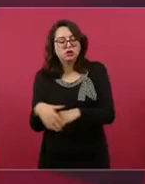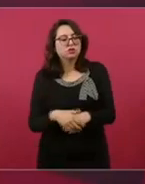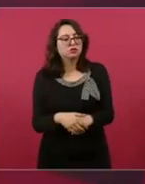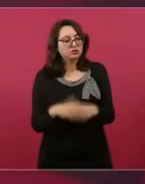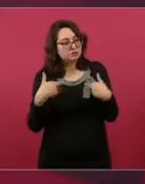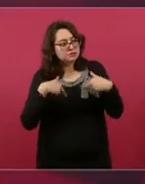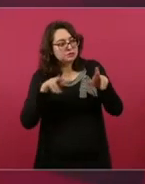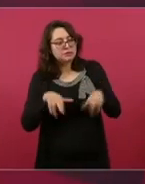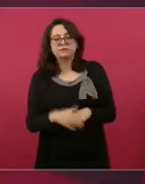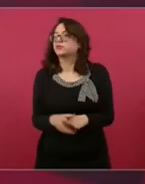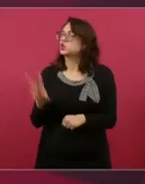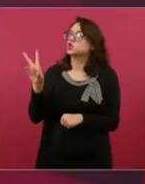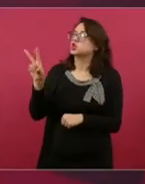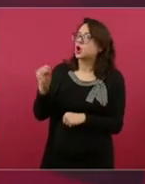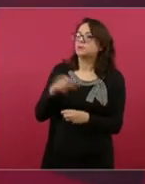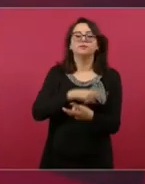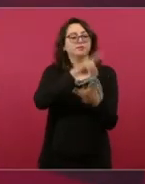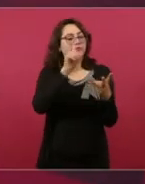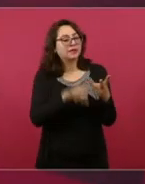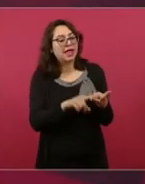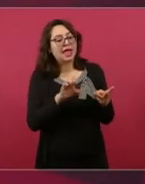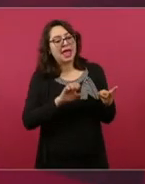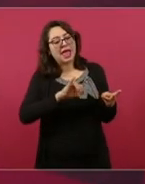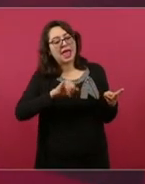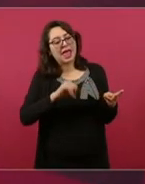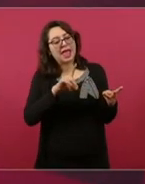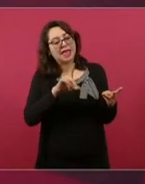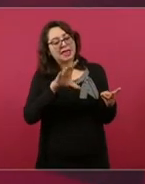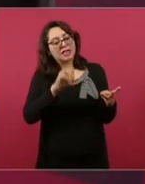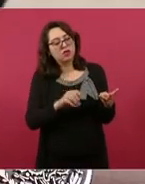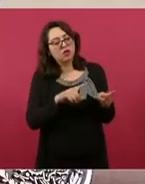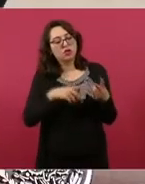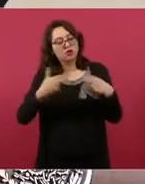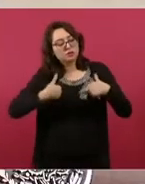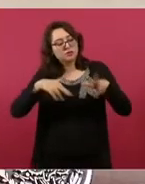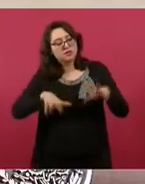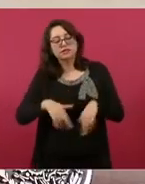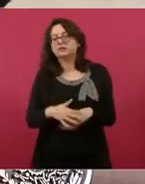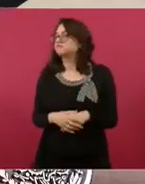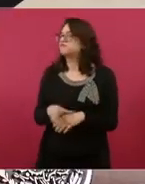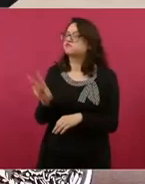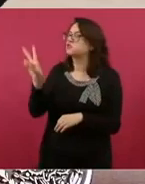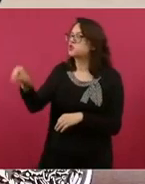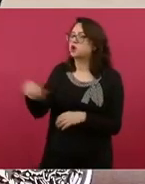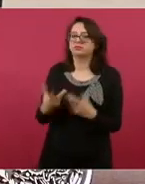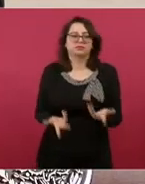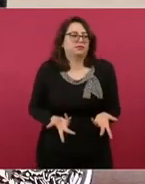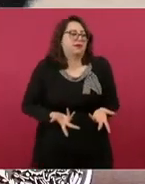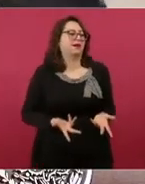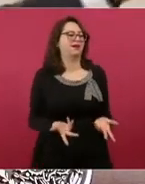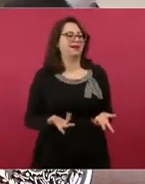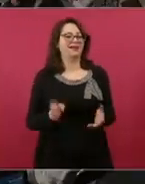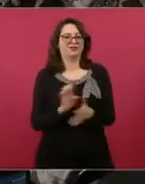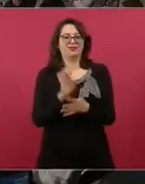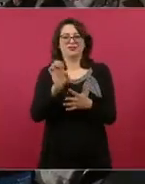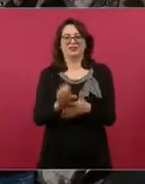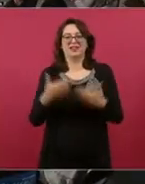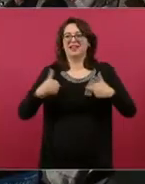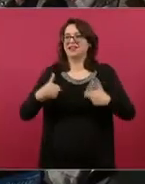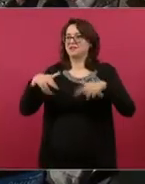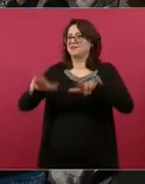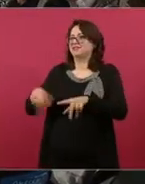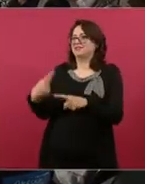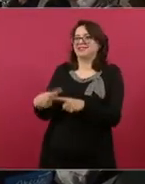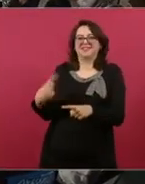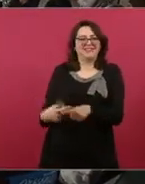en conferencia de prensa en las instalaciones de la séptima región militar de esta ciudad el presidente López Obrador dijo que no hará lo mismo que el expresidente